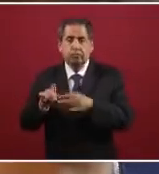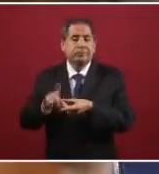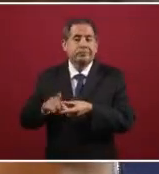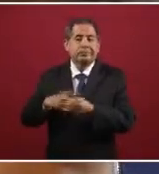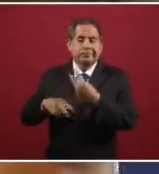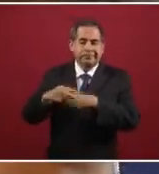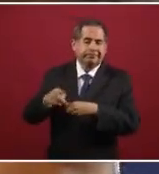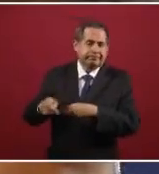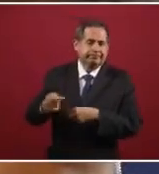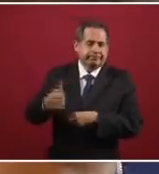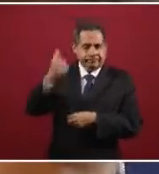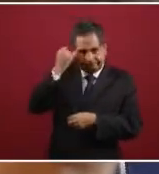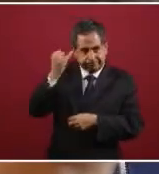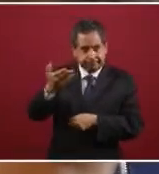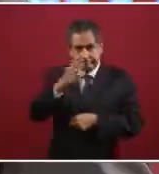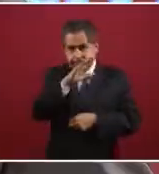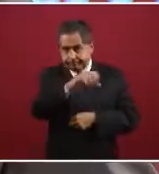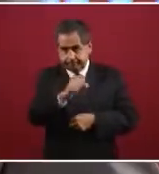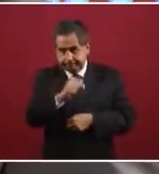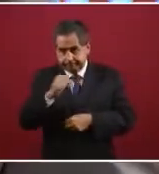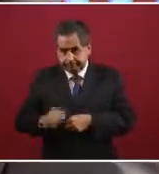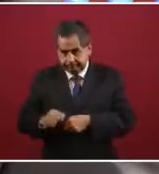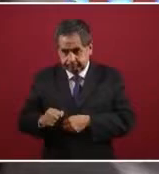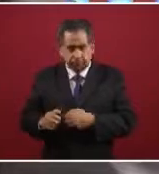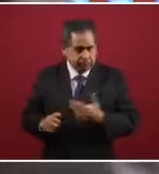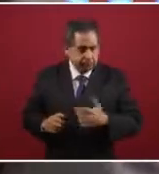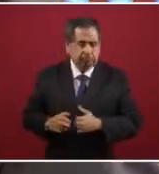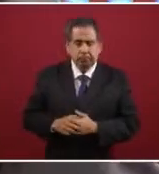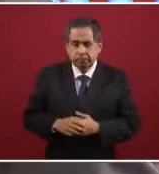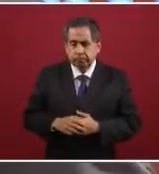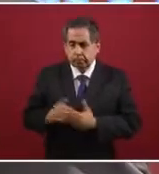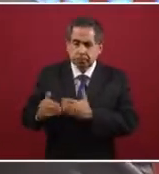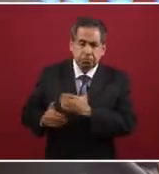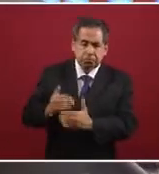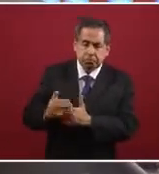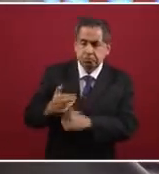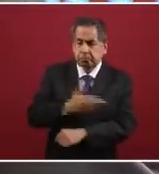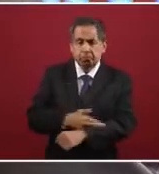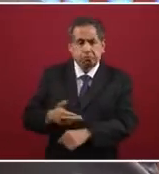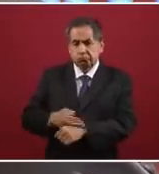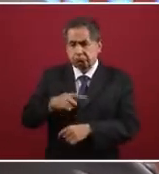la solicitud y se han avanzado todo lo posible